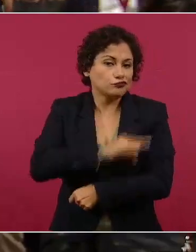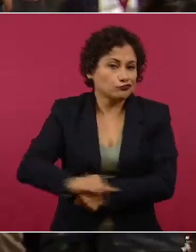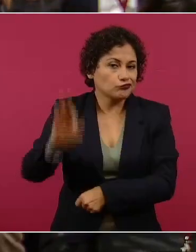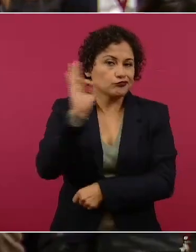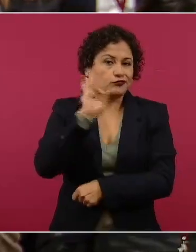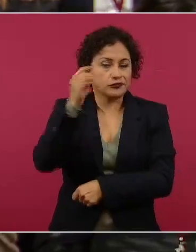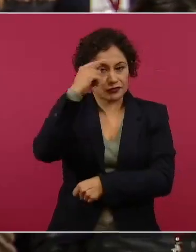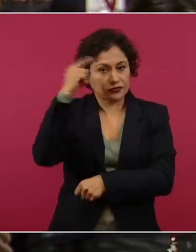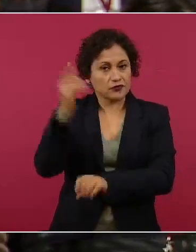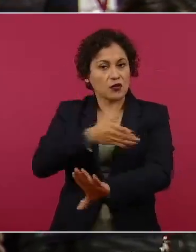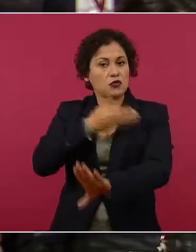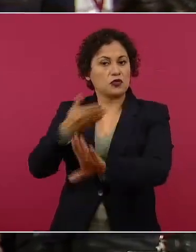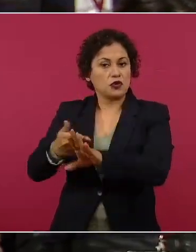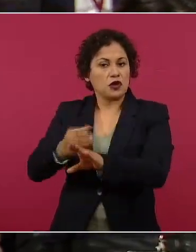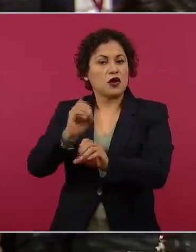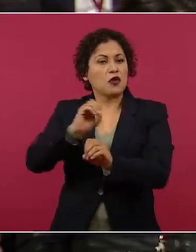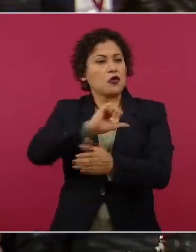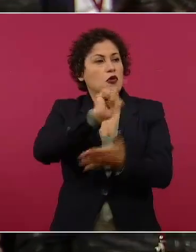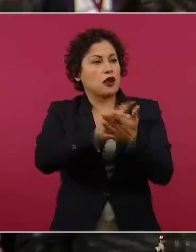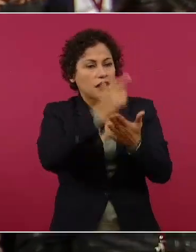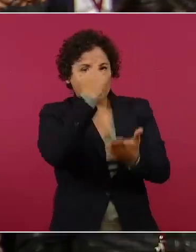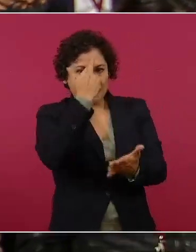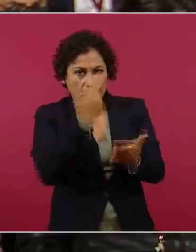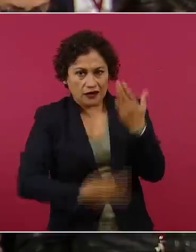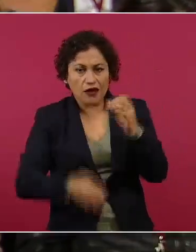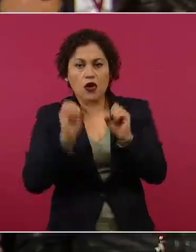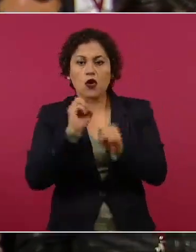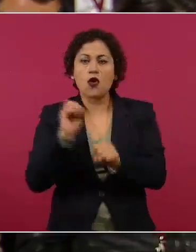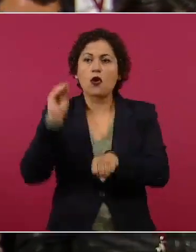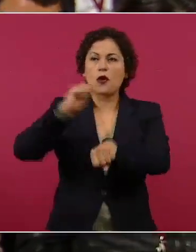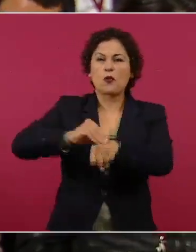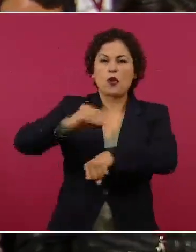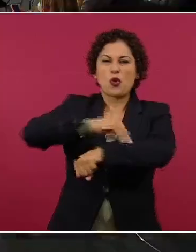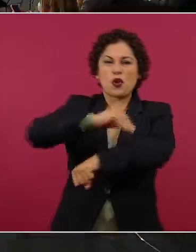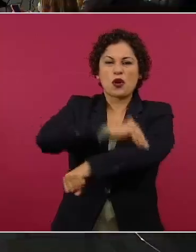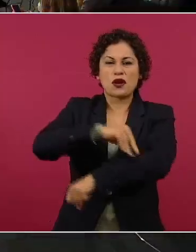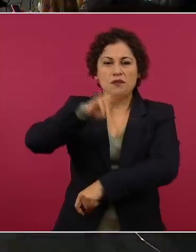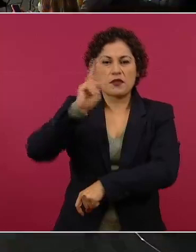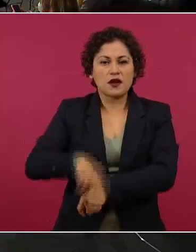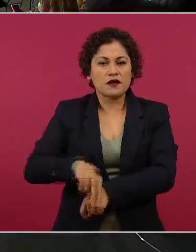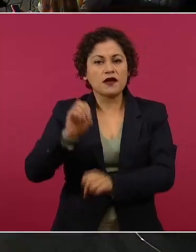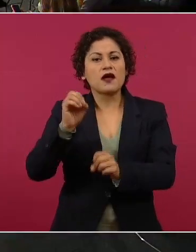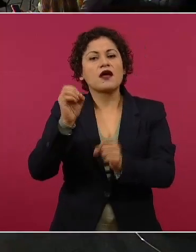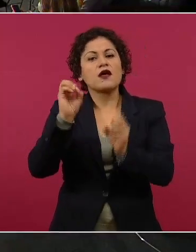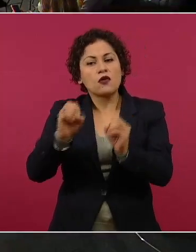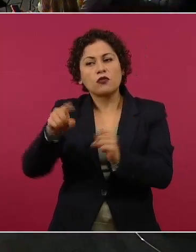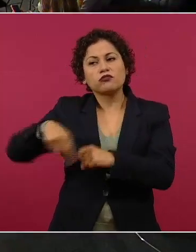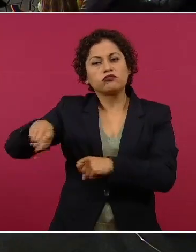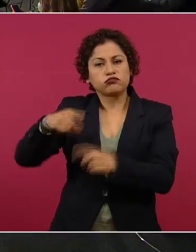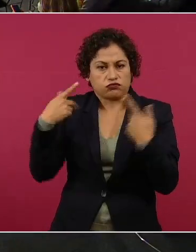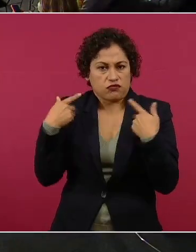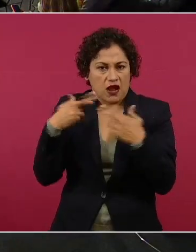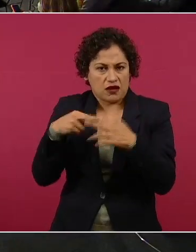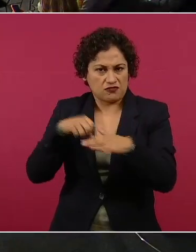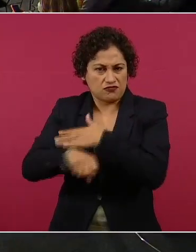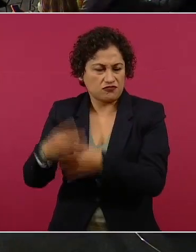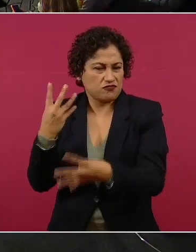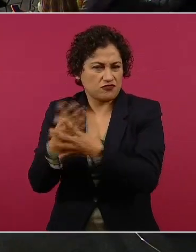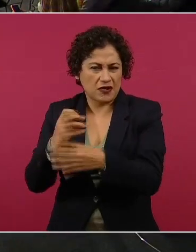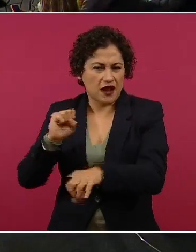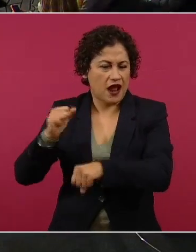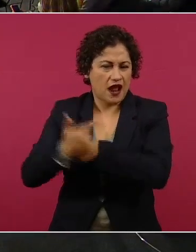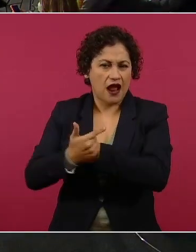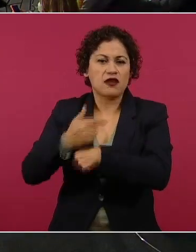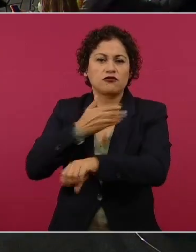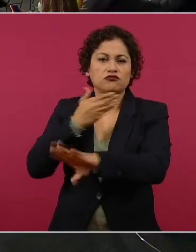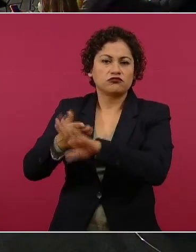fuera de la ley o con algún sesgo contra la verdad y los derechos de los profesores detenidos. Es posible, presidente, que nuevamente la secretaria Rosa